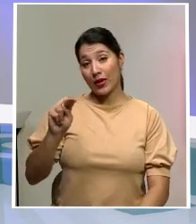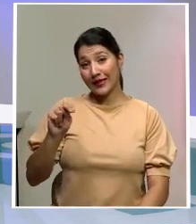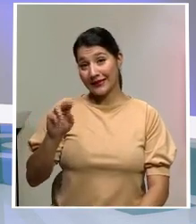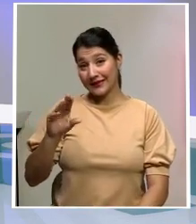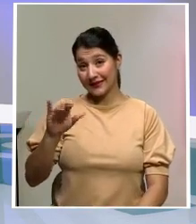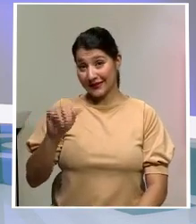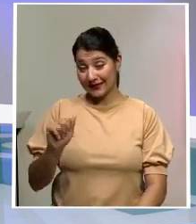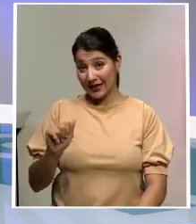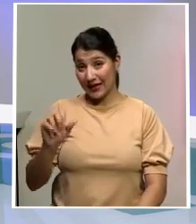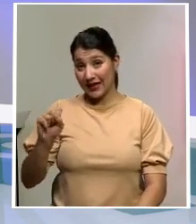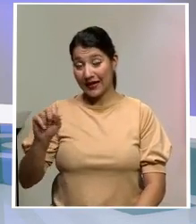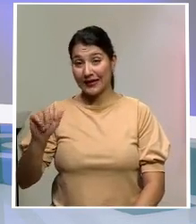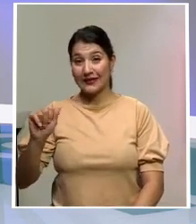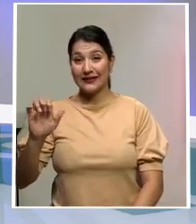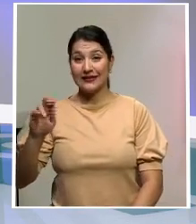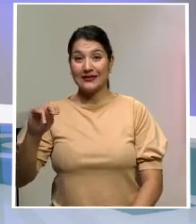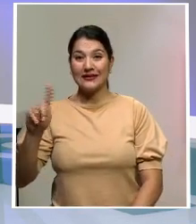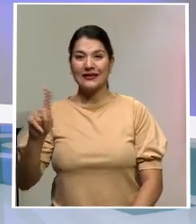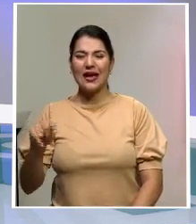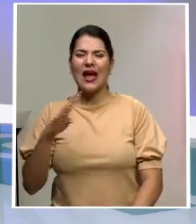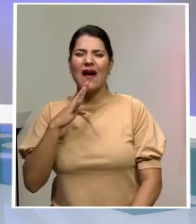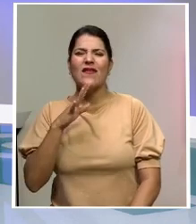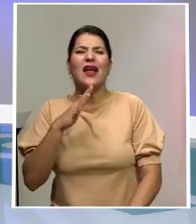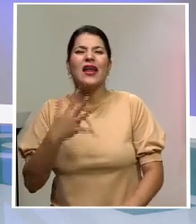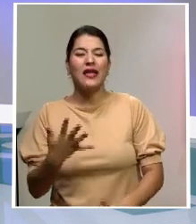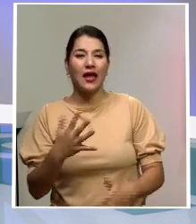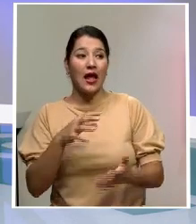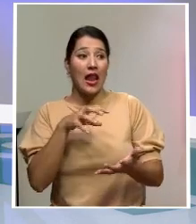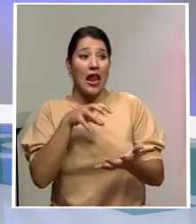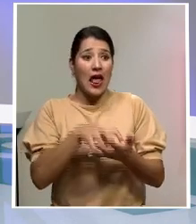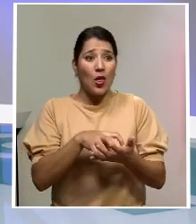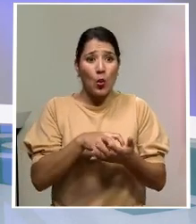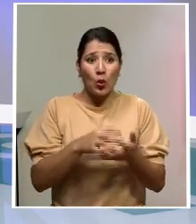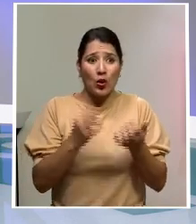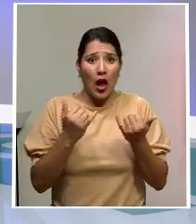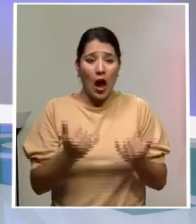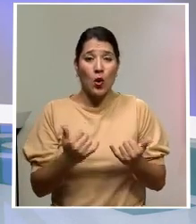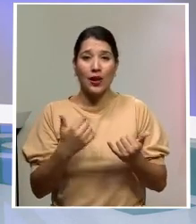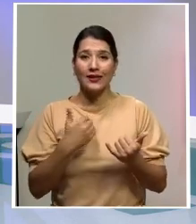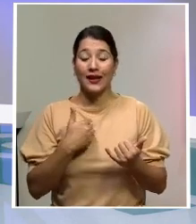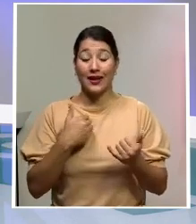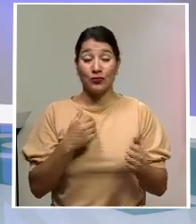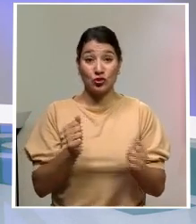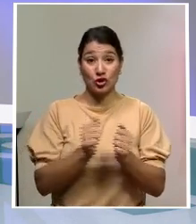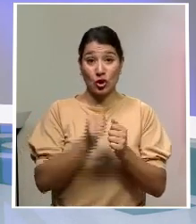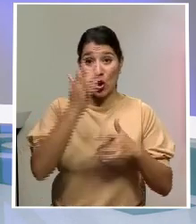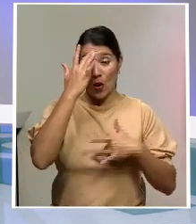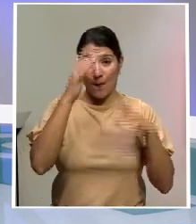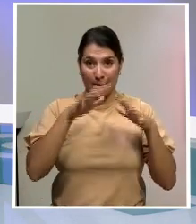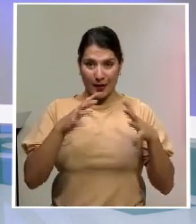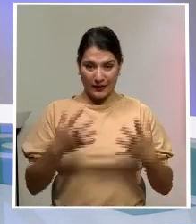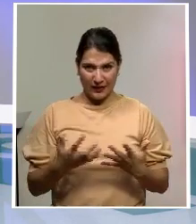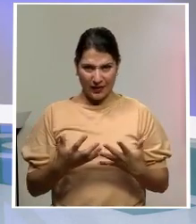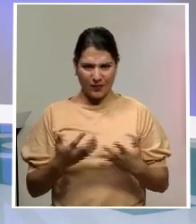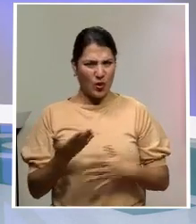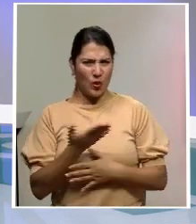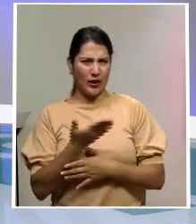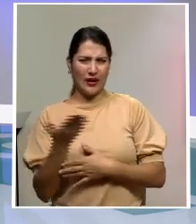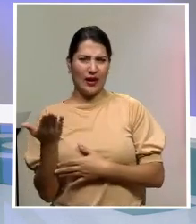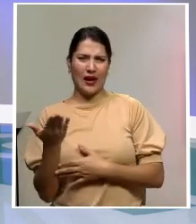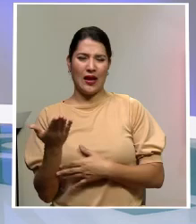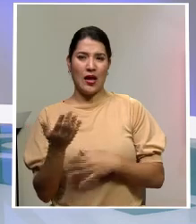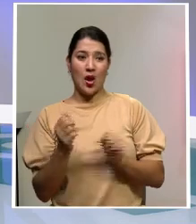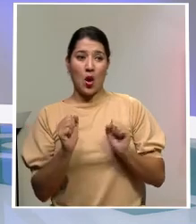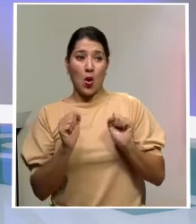los escenarios de la incertidumbre en que la pandemia nos tiene sumergidos. ¿Qué herramientas nos